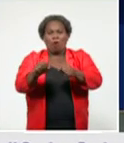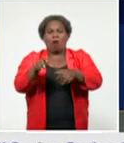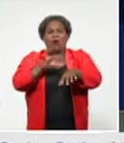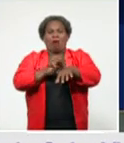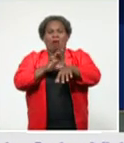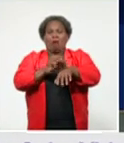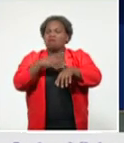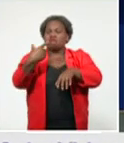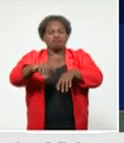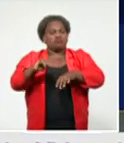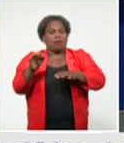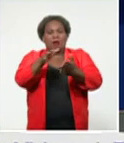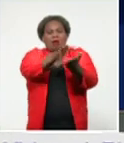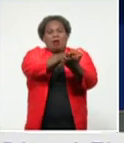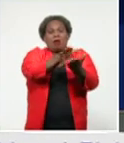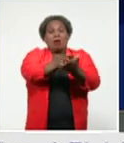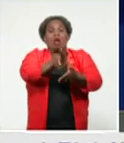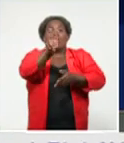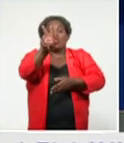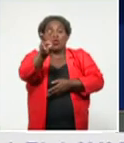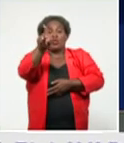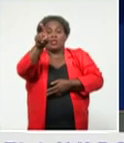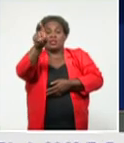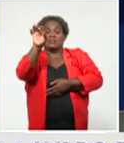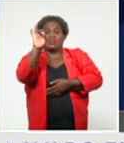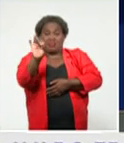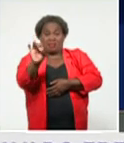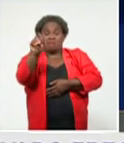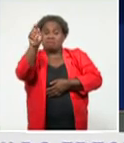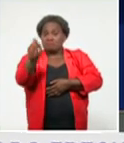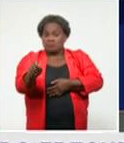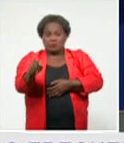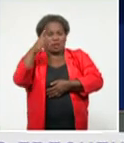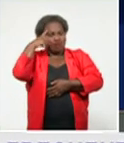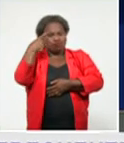se acumulan 217, que representa el